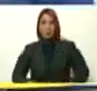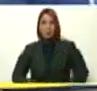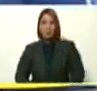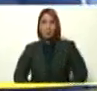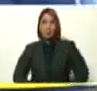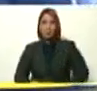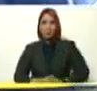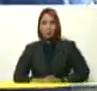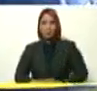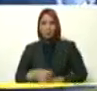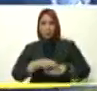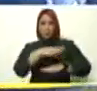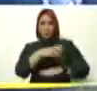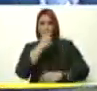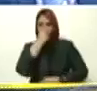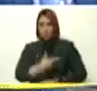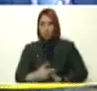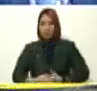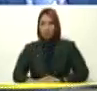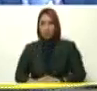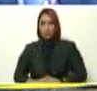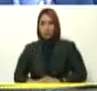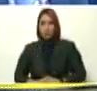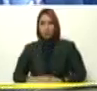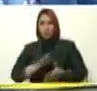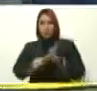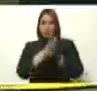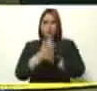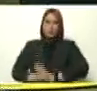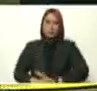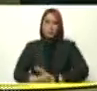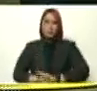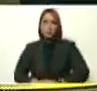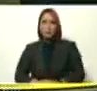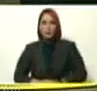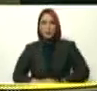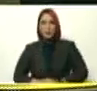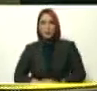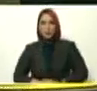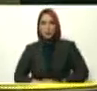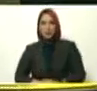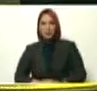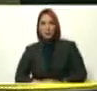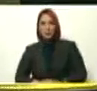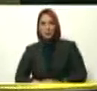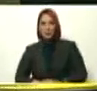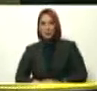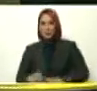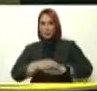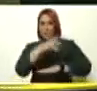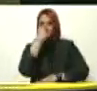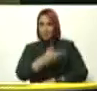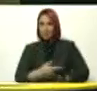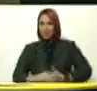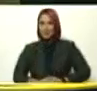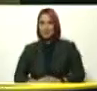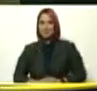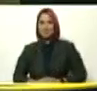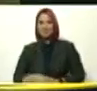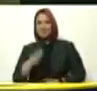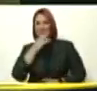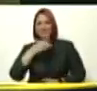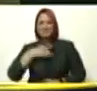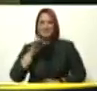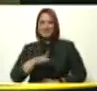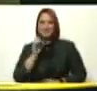han dejado deteriorar importantes servicios públicos. La dejadez, la indolencia,